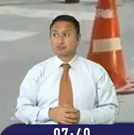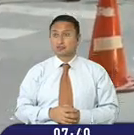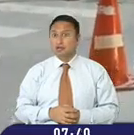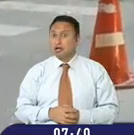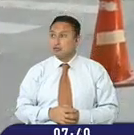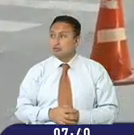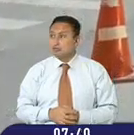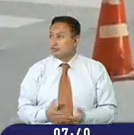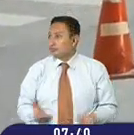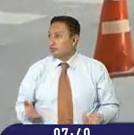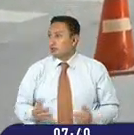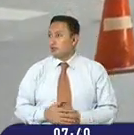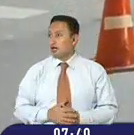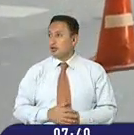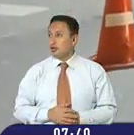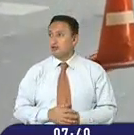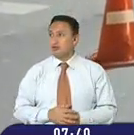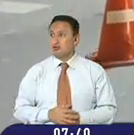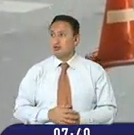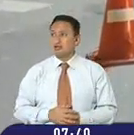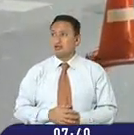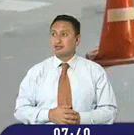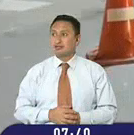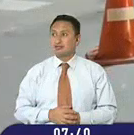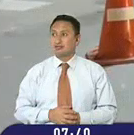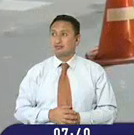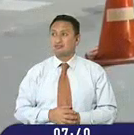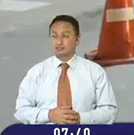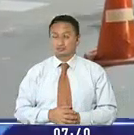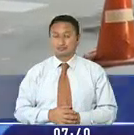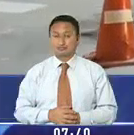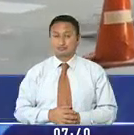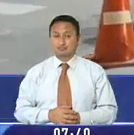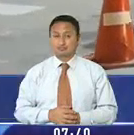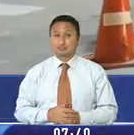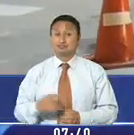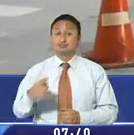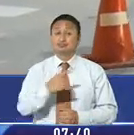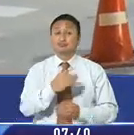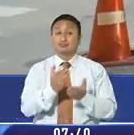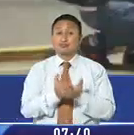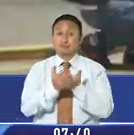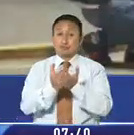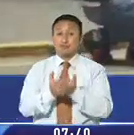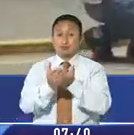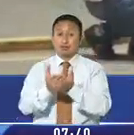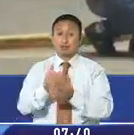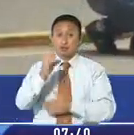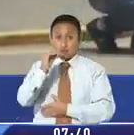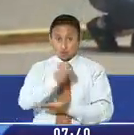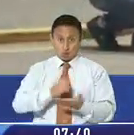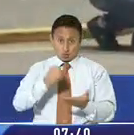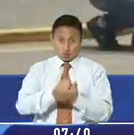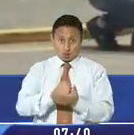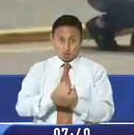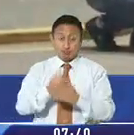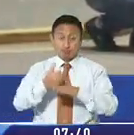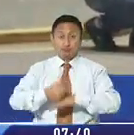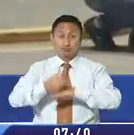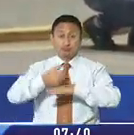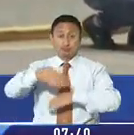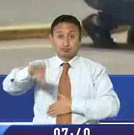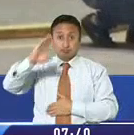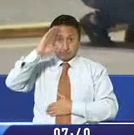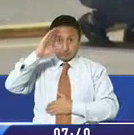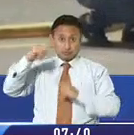La mochila fue dejada al frente de la puerta de ingreso de autoridad portuaria de Puerto Bolívar. Según el coronel Cristian Proaño, jefe de policía